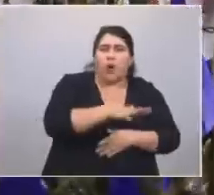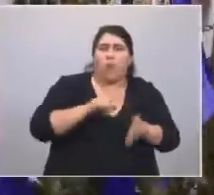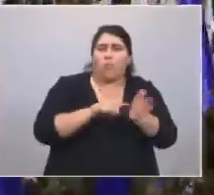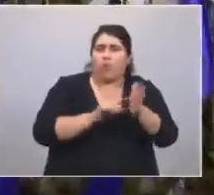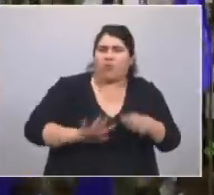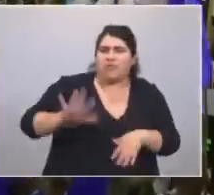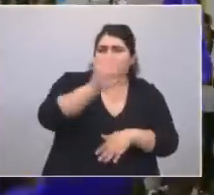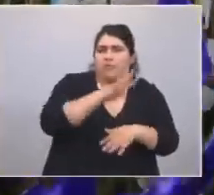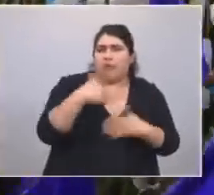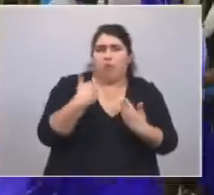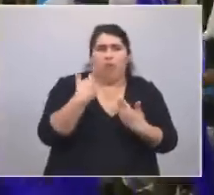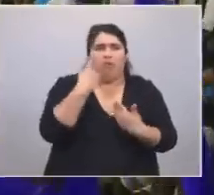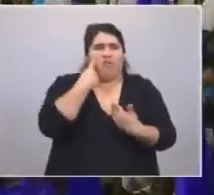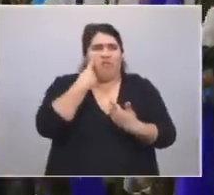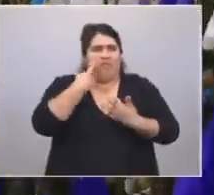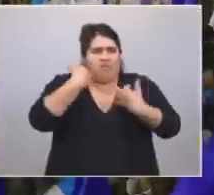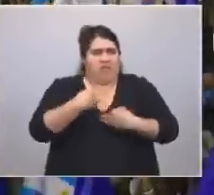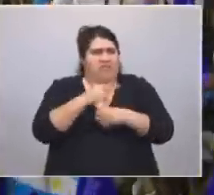con seguridad.